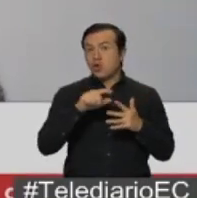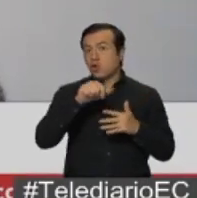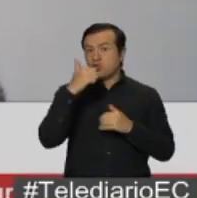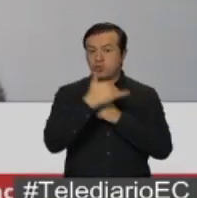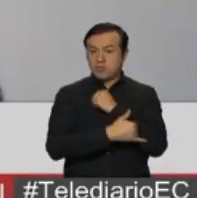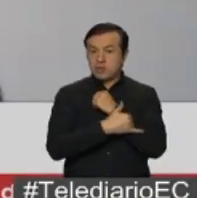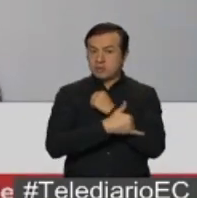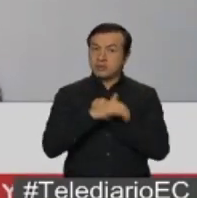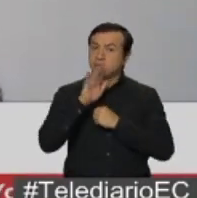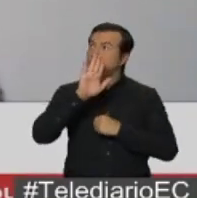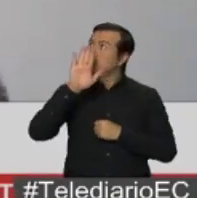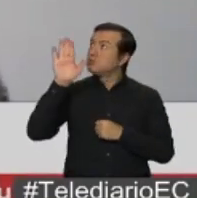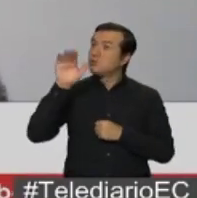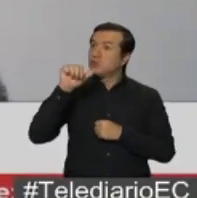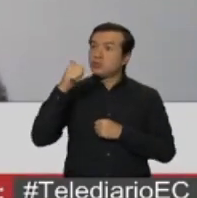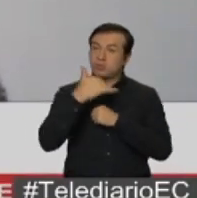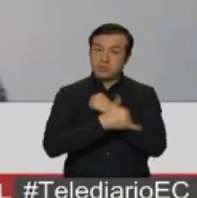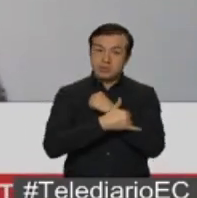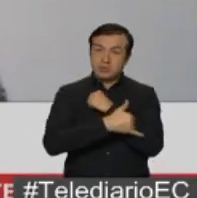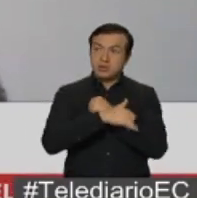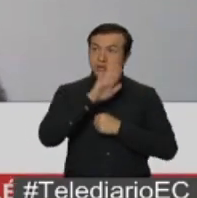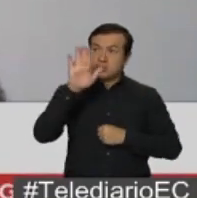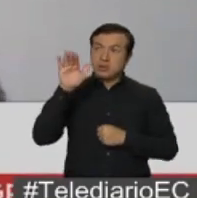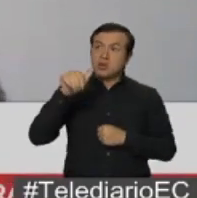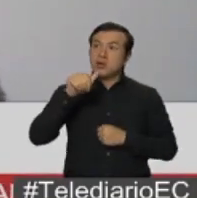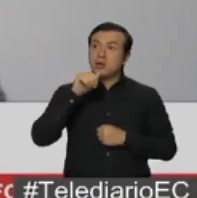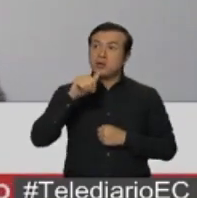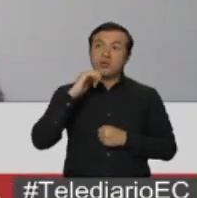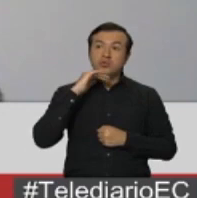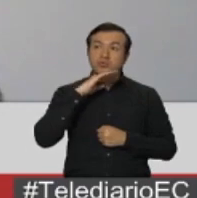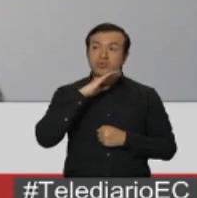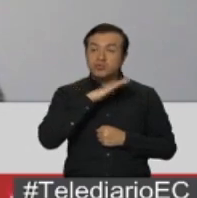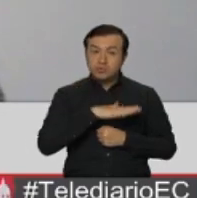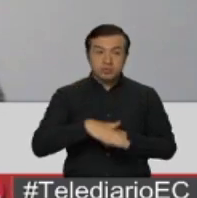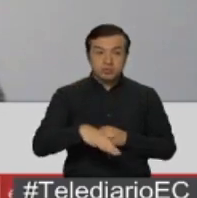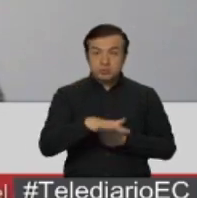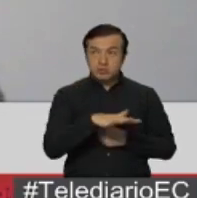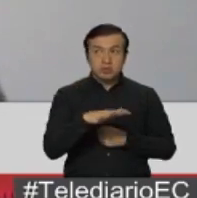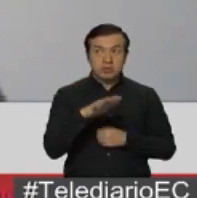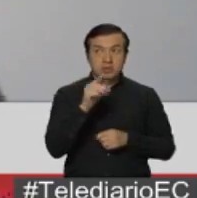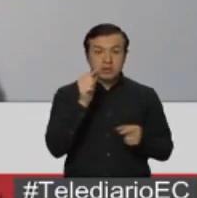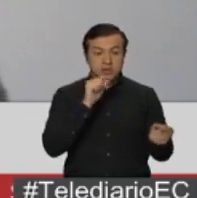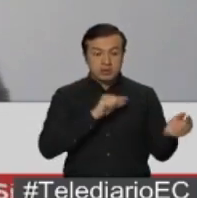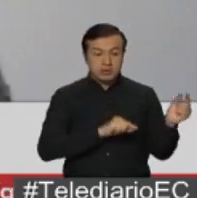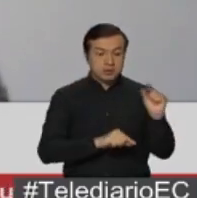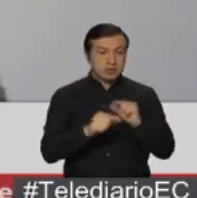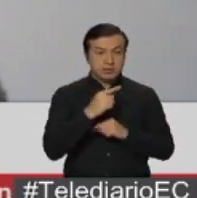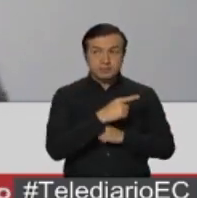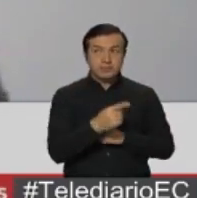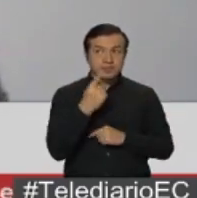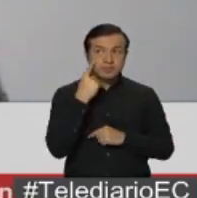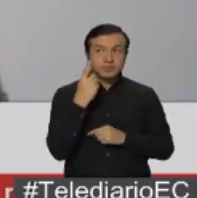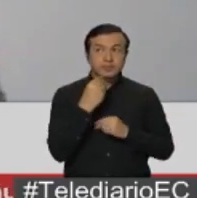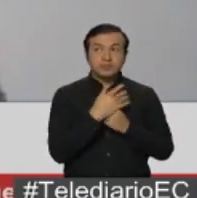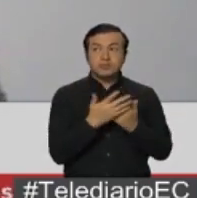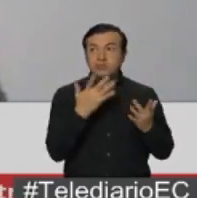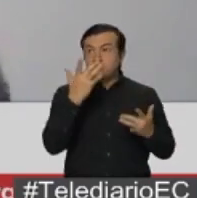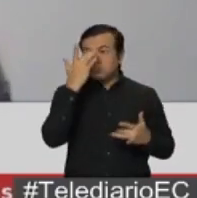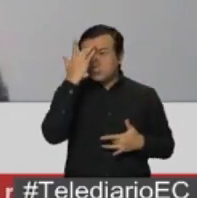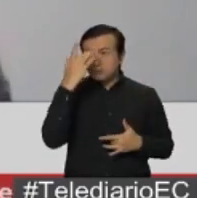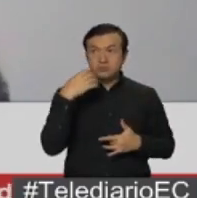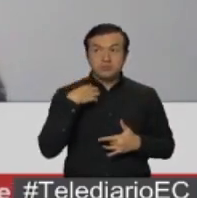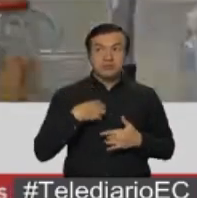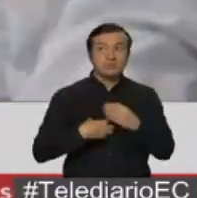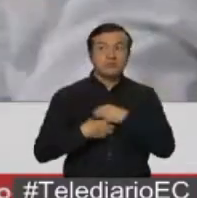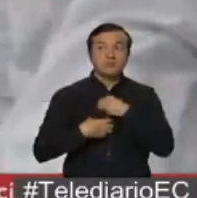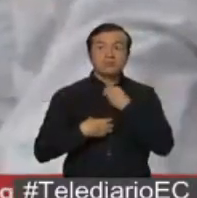es posible que nuestras aguas servidas de tener una composición química que haga que el virus se haya degradado